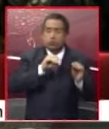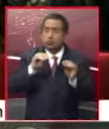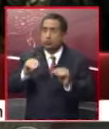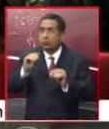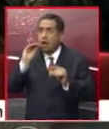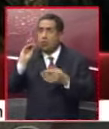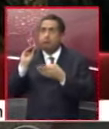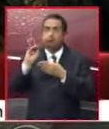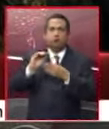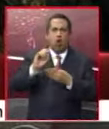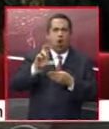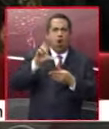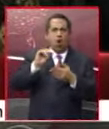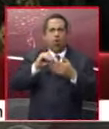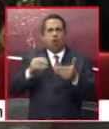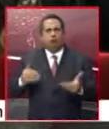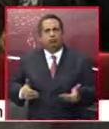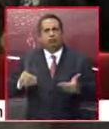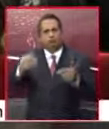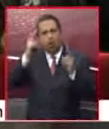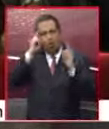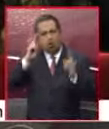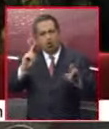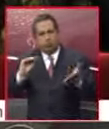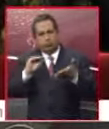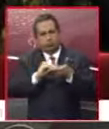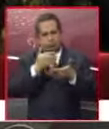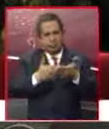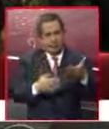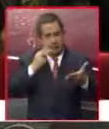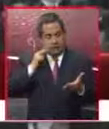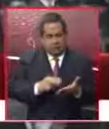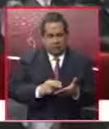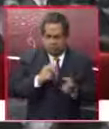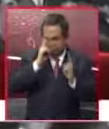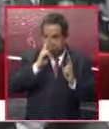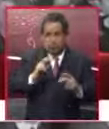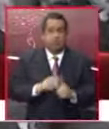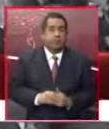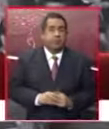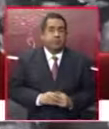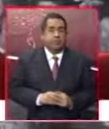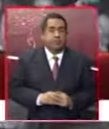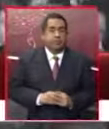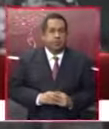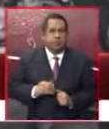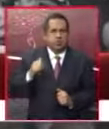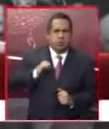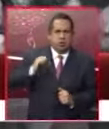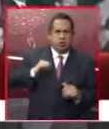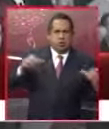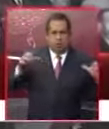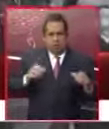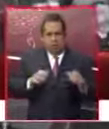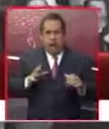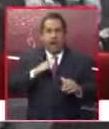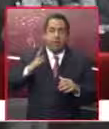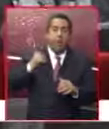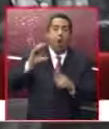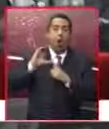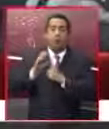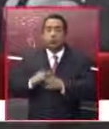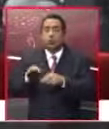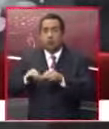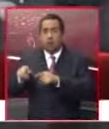en letras de oro en los muros de honor, ¿sí? Como beneméritos. En días del constituyente se crearon comisiones de